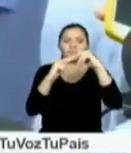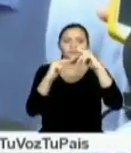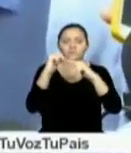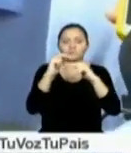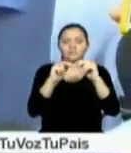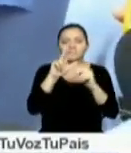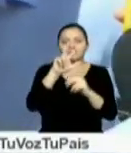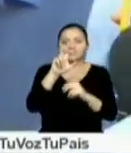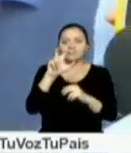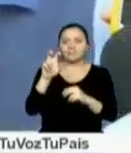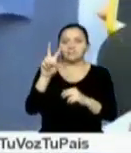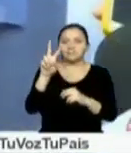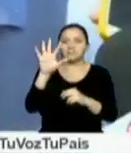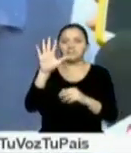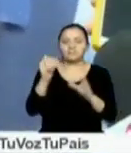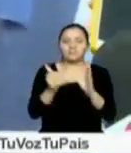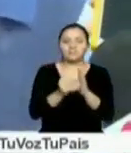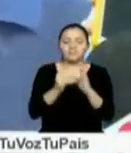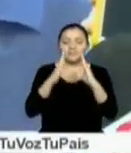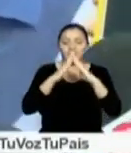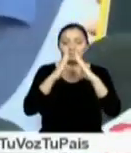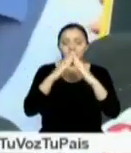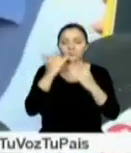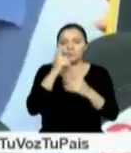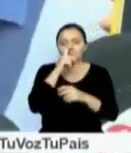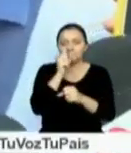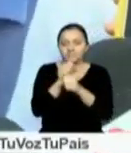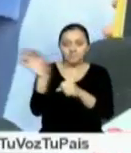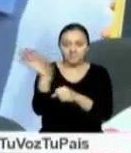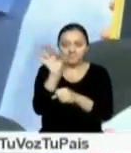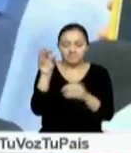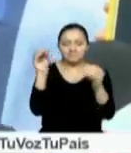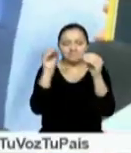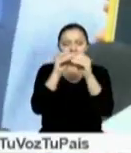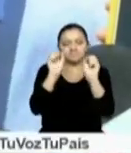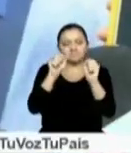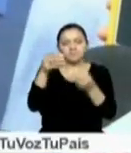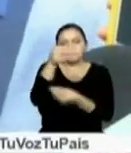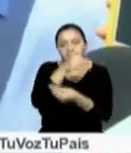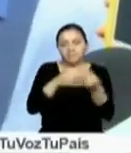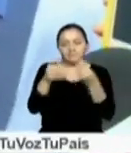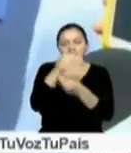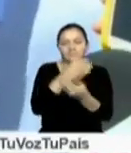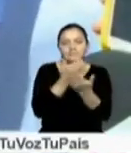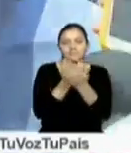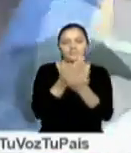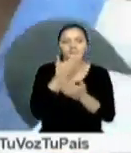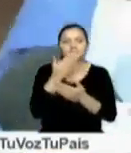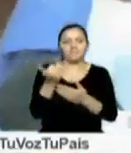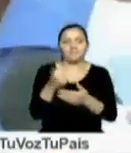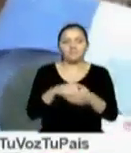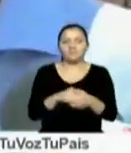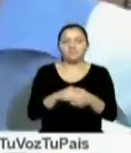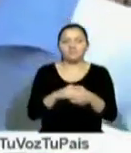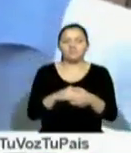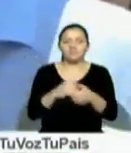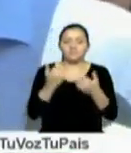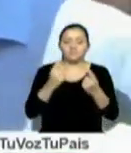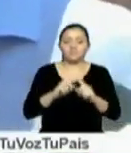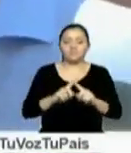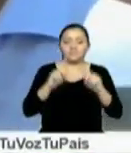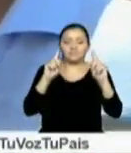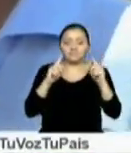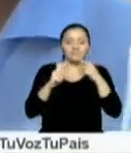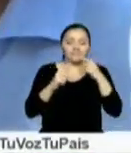325000 casas la cantidad de empleo que se va a generar el mismo económico que esto va a generar es es la diferencia entre la